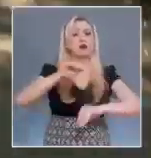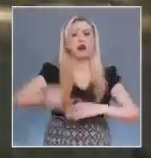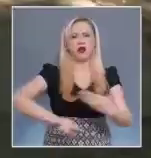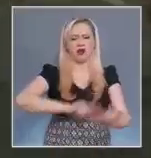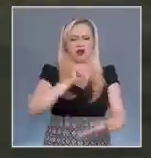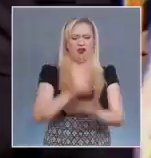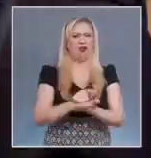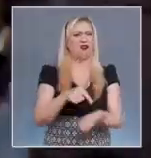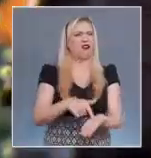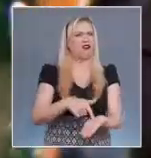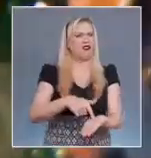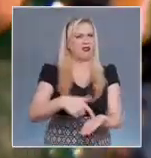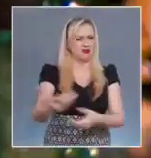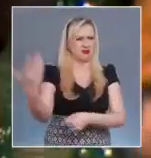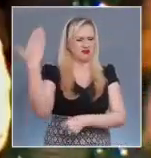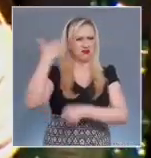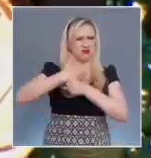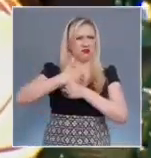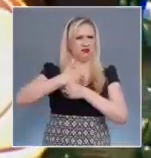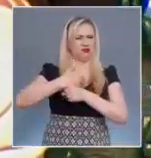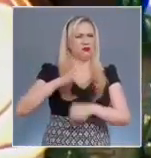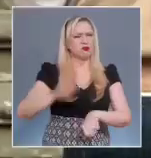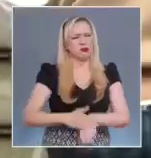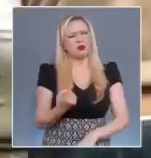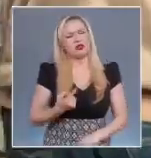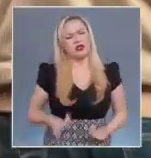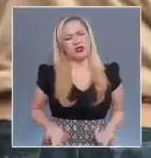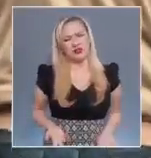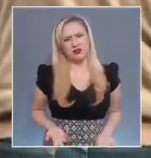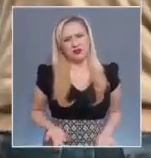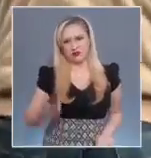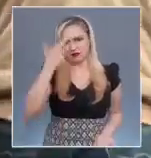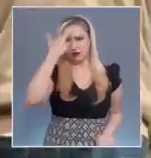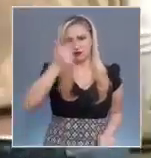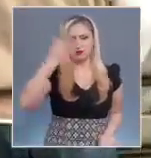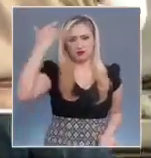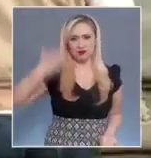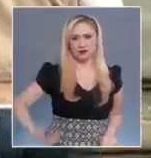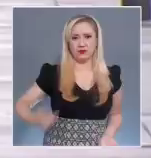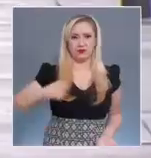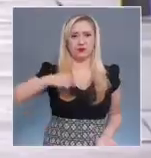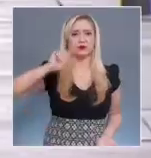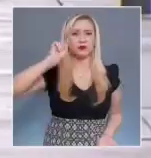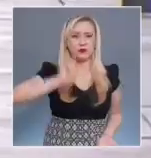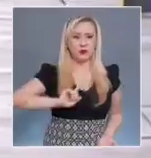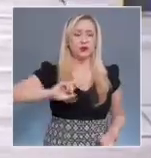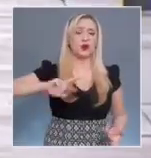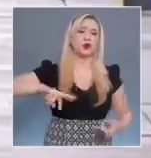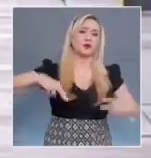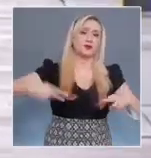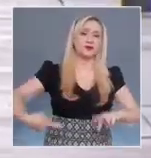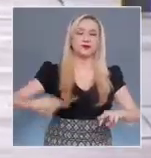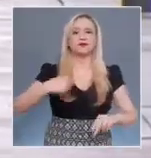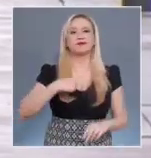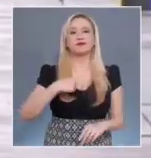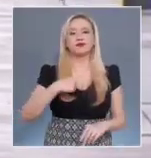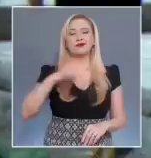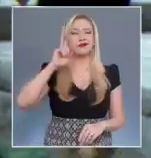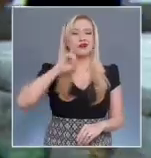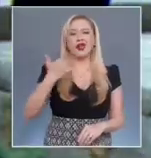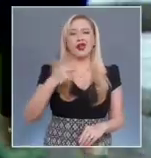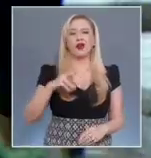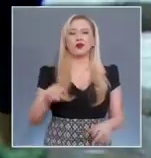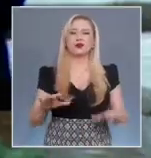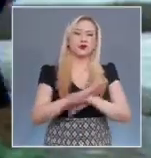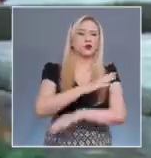es decir, que la sola condición de mujer o persona con capacidad de gestar es suficiente para reconocer el interés